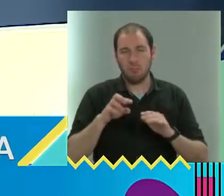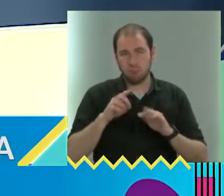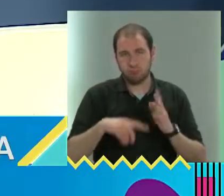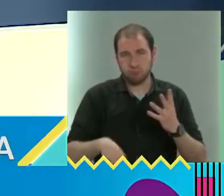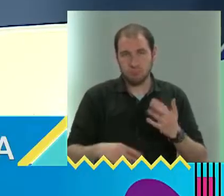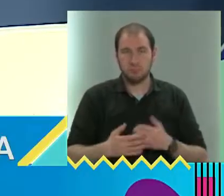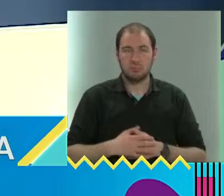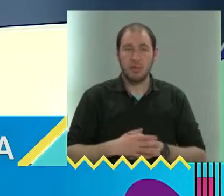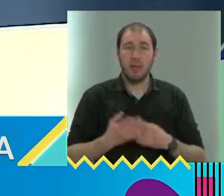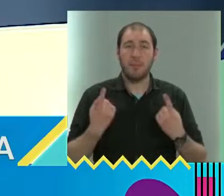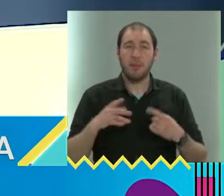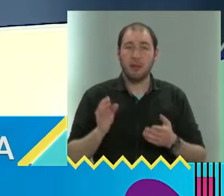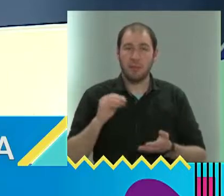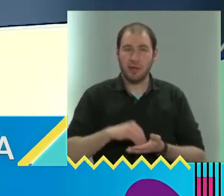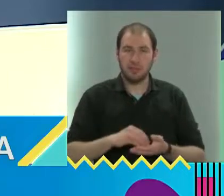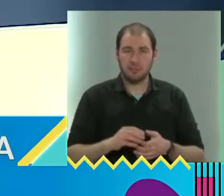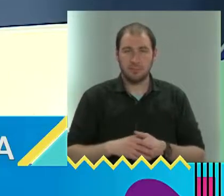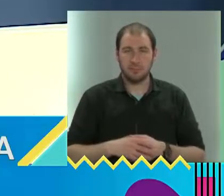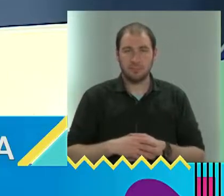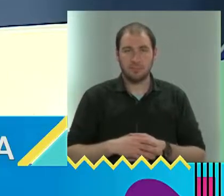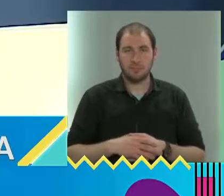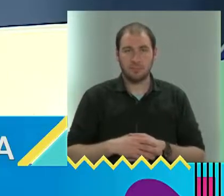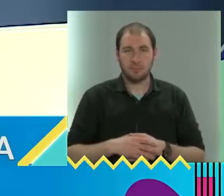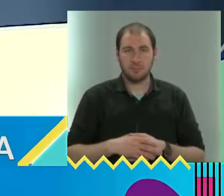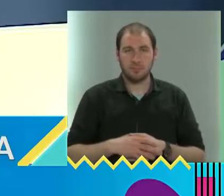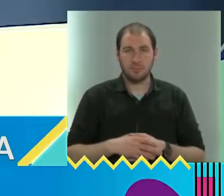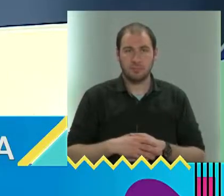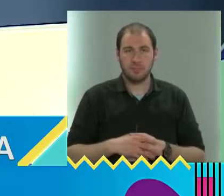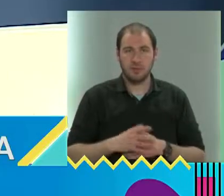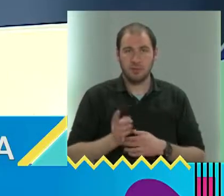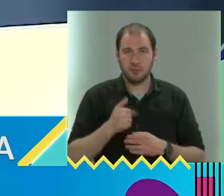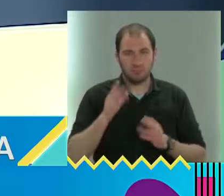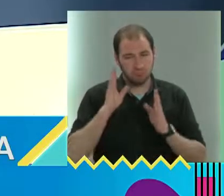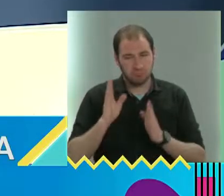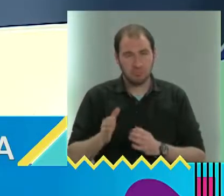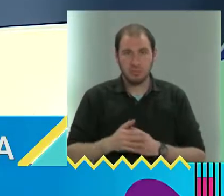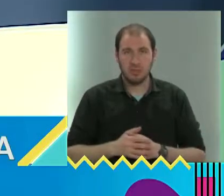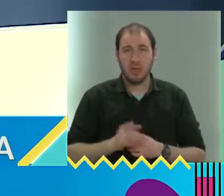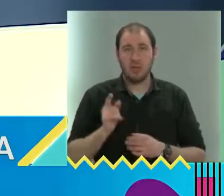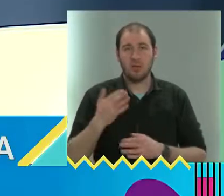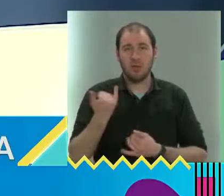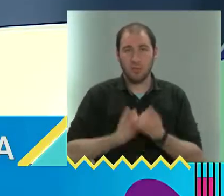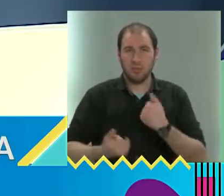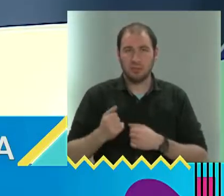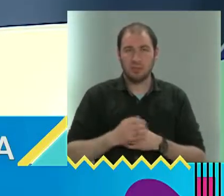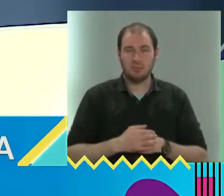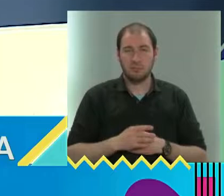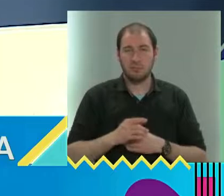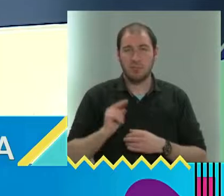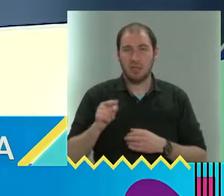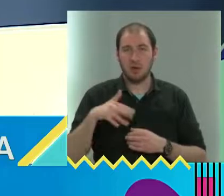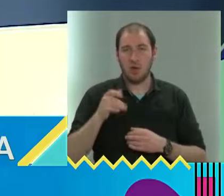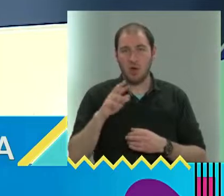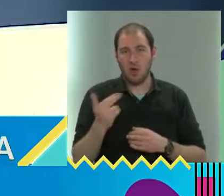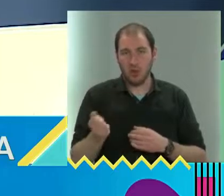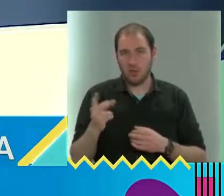y bueno, pero además de esto tenemos que mirar esto que planteaba bien ahí Nora